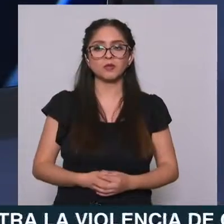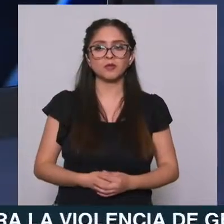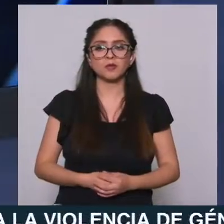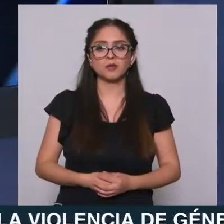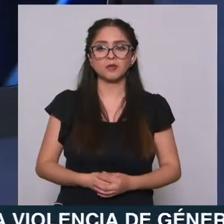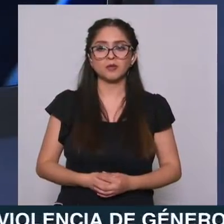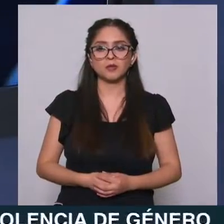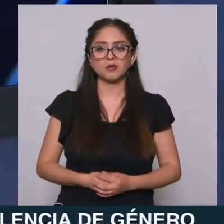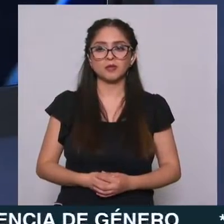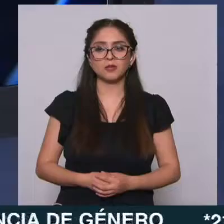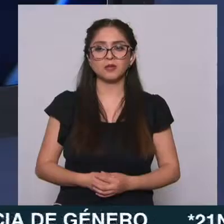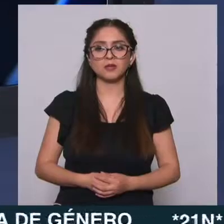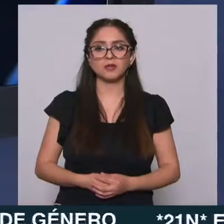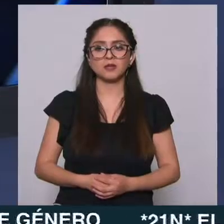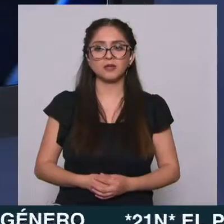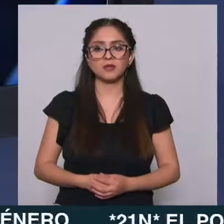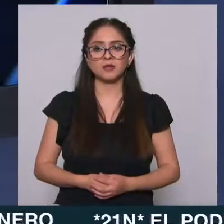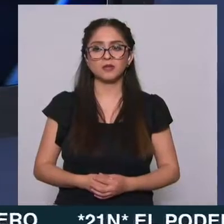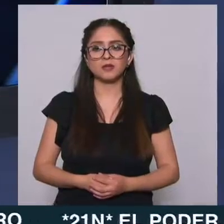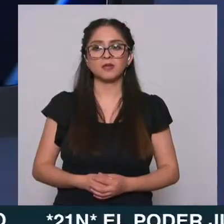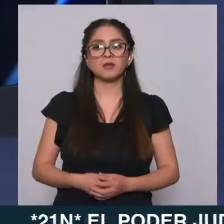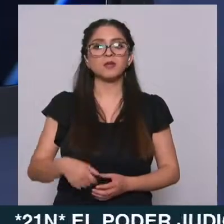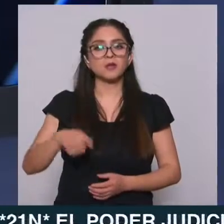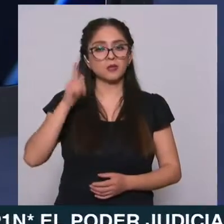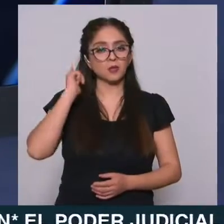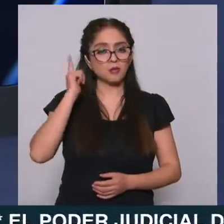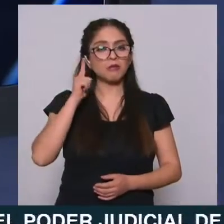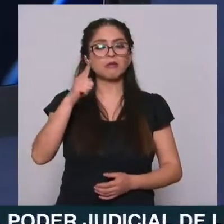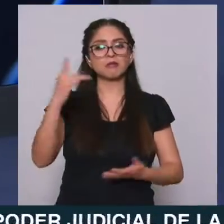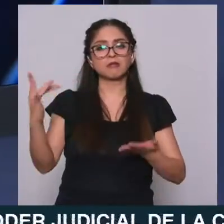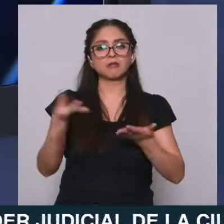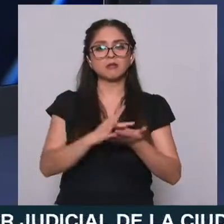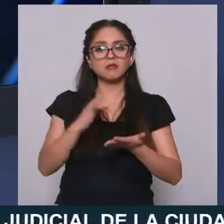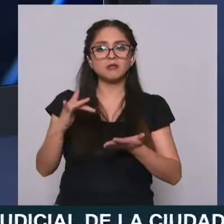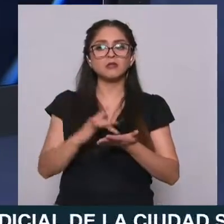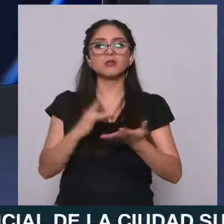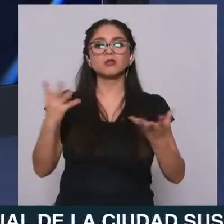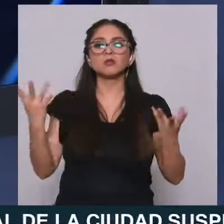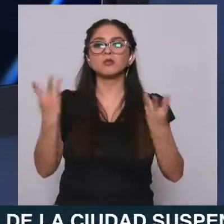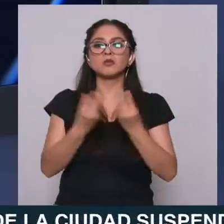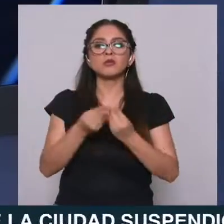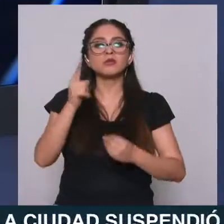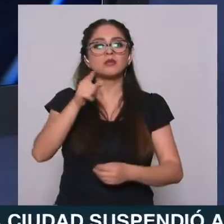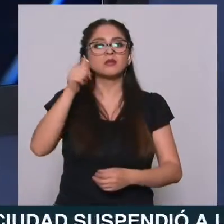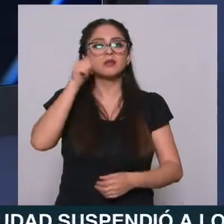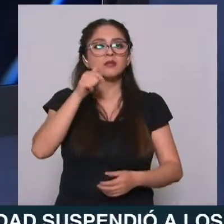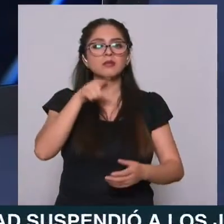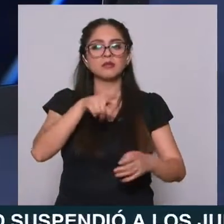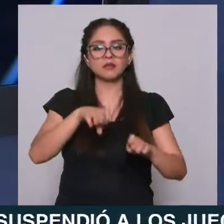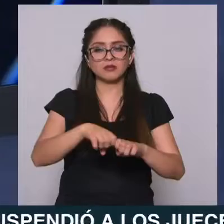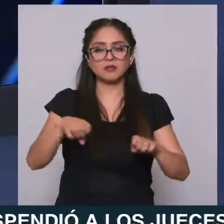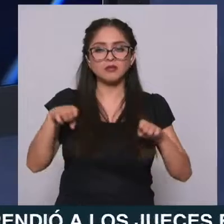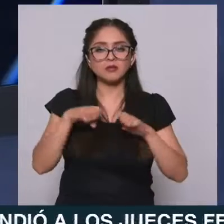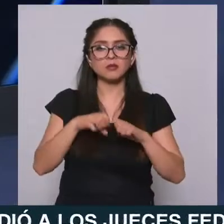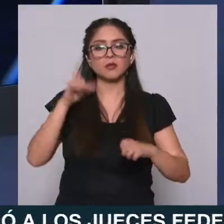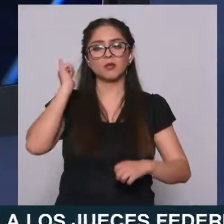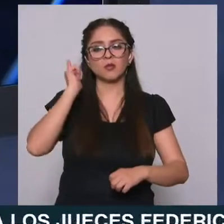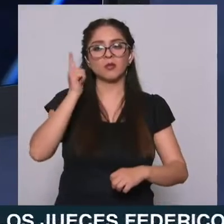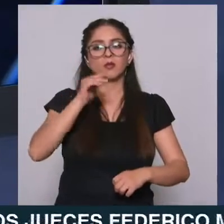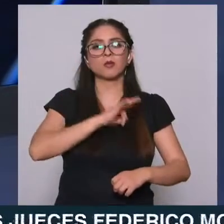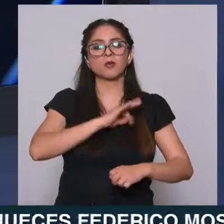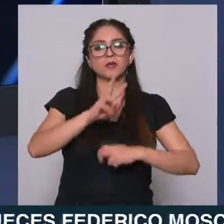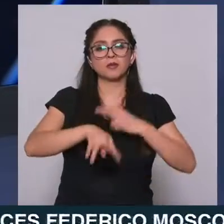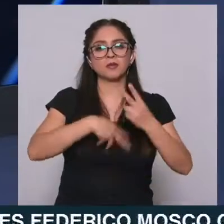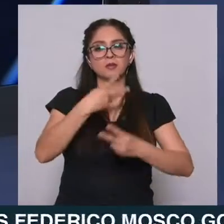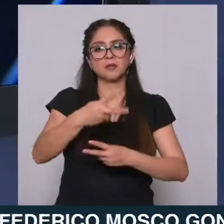Fiancer Vizcaíno y bueno, la verdad que qué mejor que nos apoyen de esta manera yéndose al 100 con todo el equipo y bueno, los esperamos ahí, no se